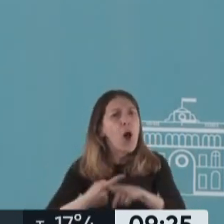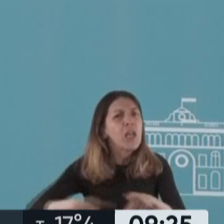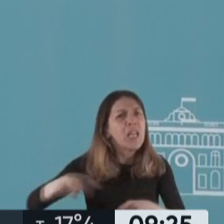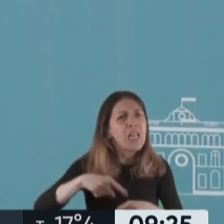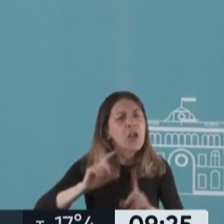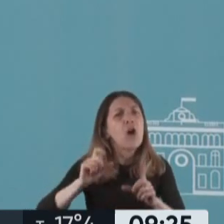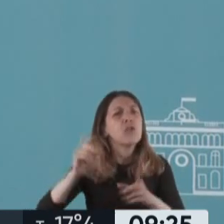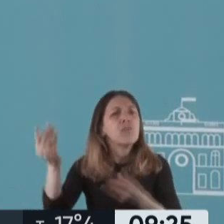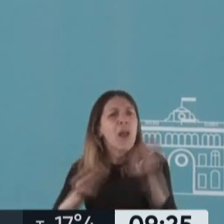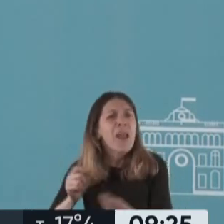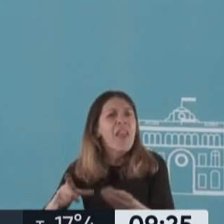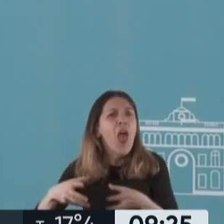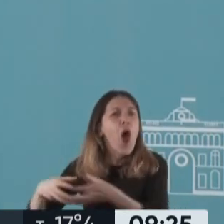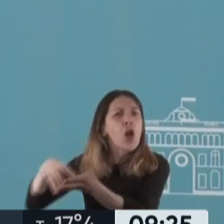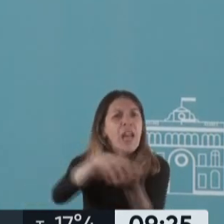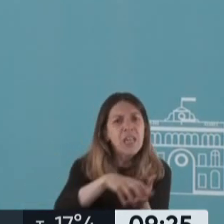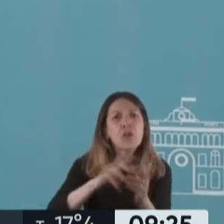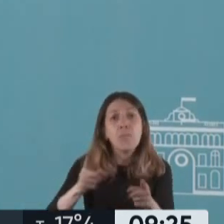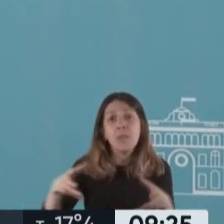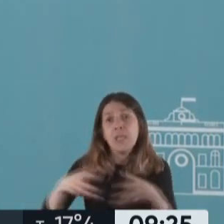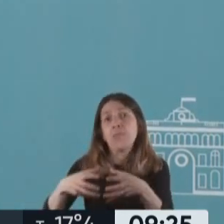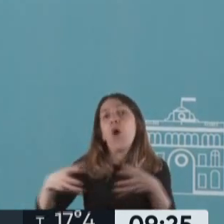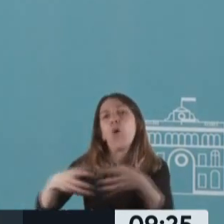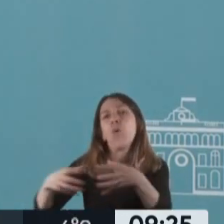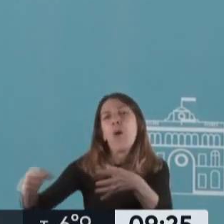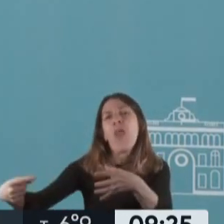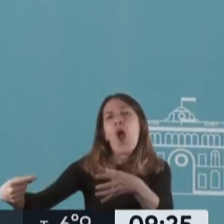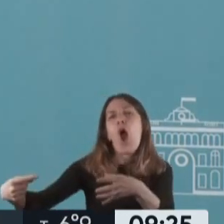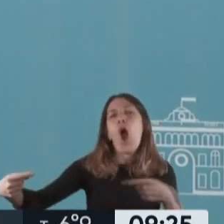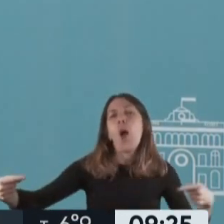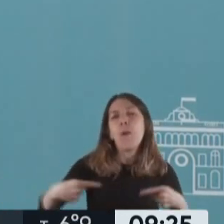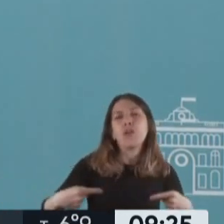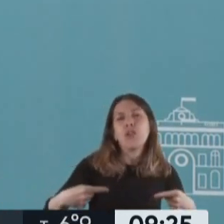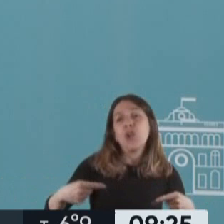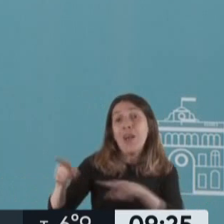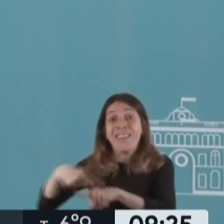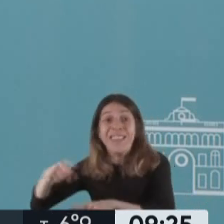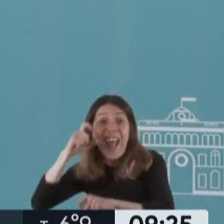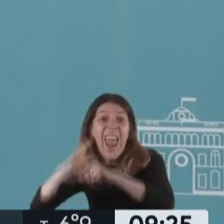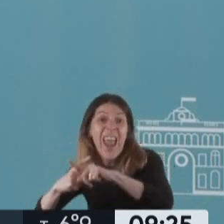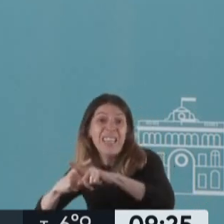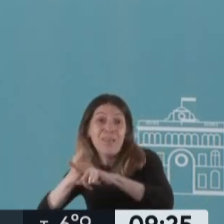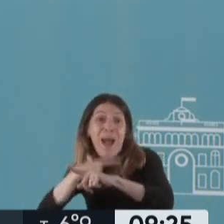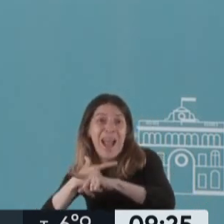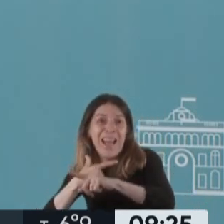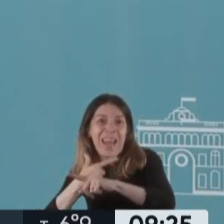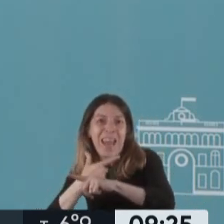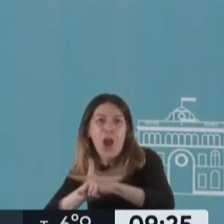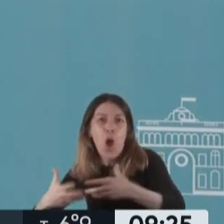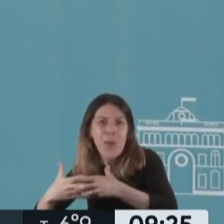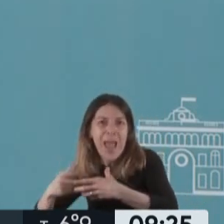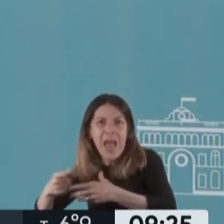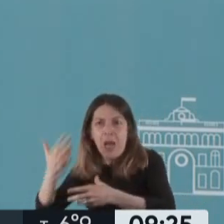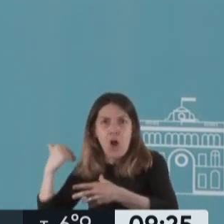y sociales, aún de lo que hoy es la oposición y que en otro momento fue gobierno. Así que entiendo que es